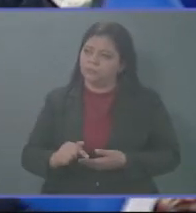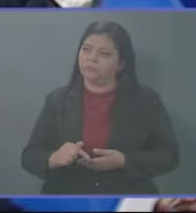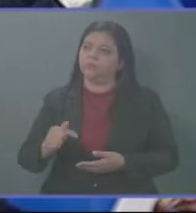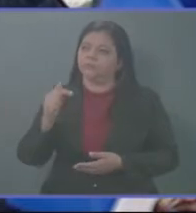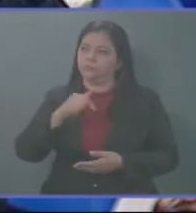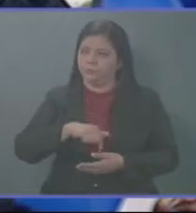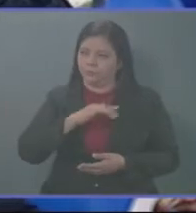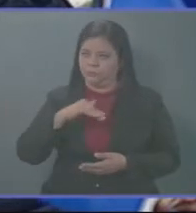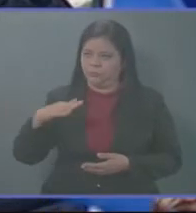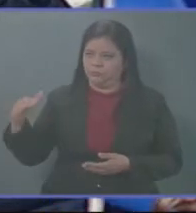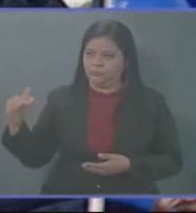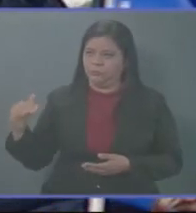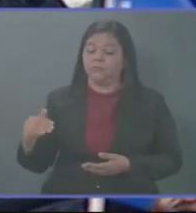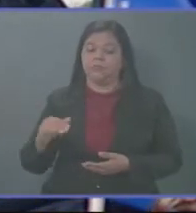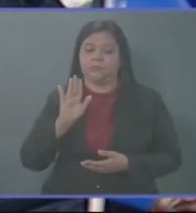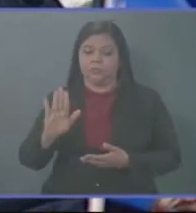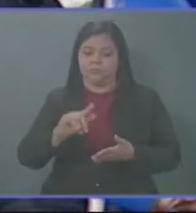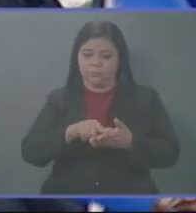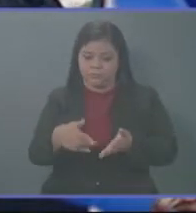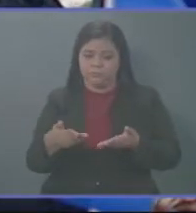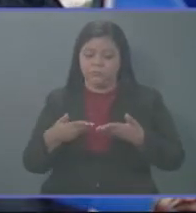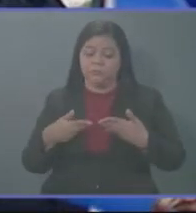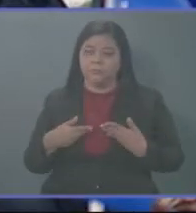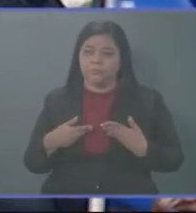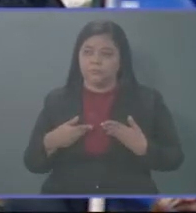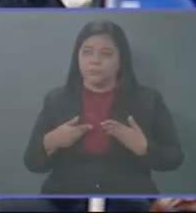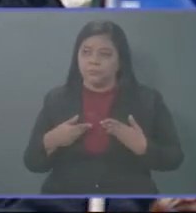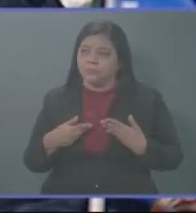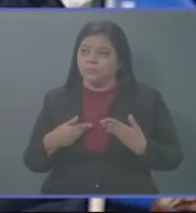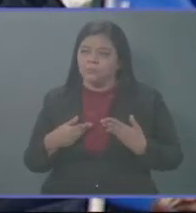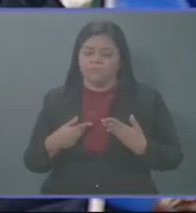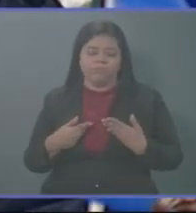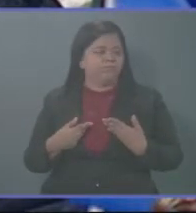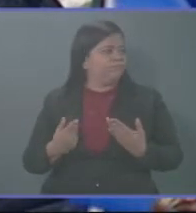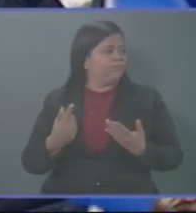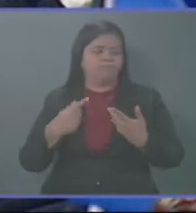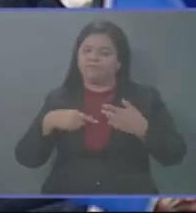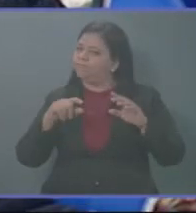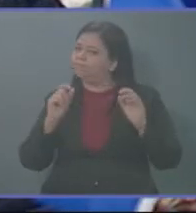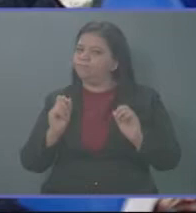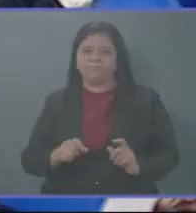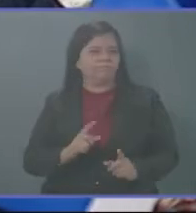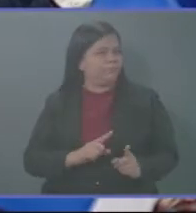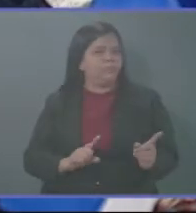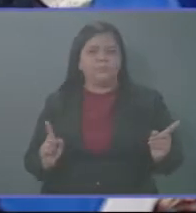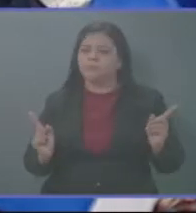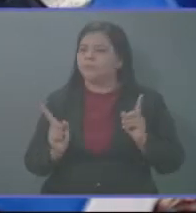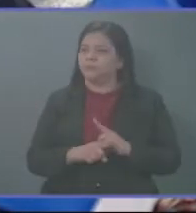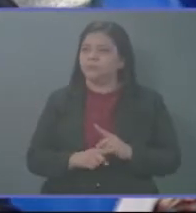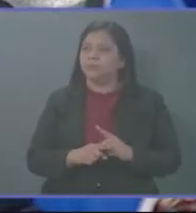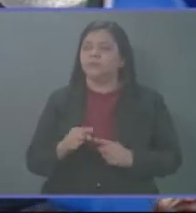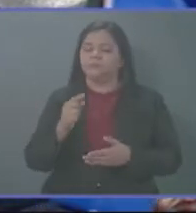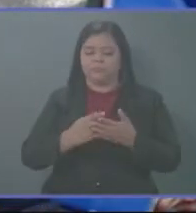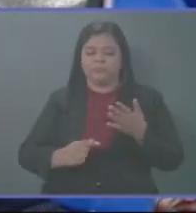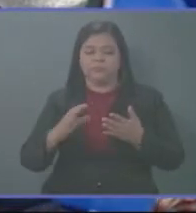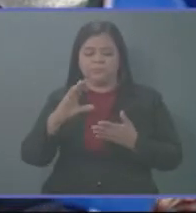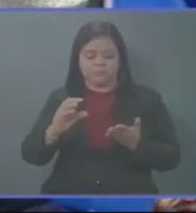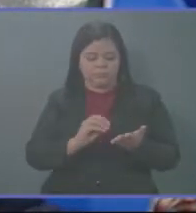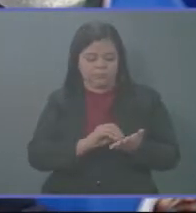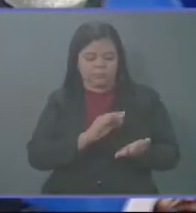Ese es un derecho tan intocable que la misma Constitución,